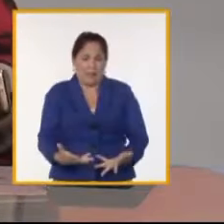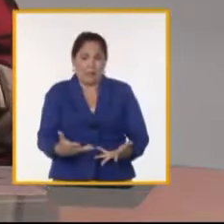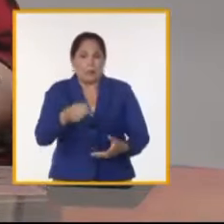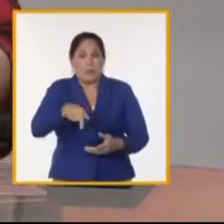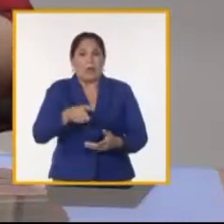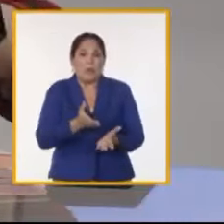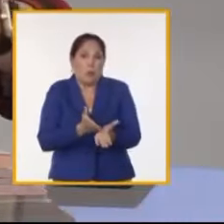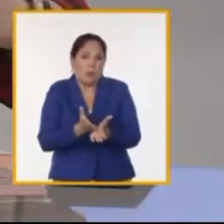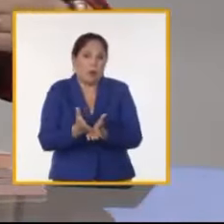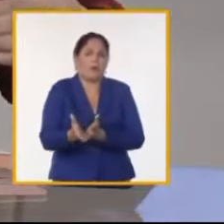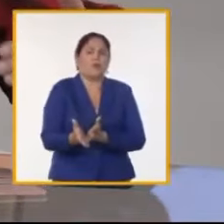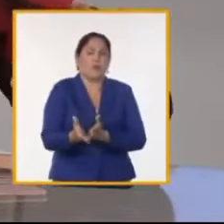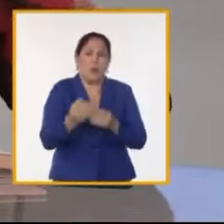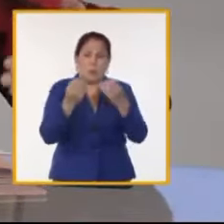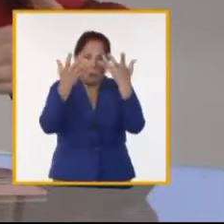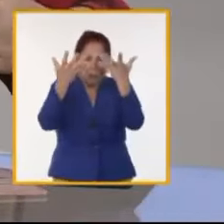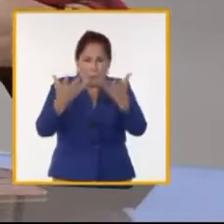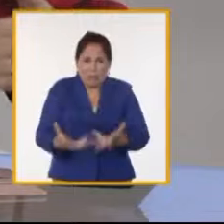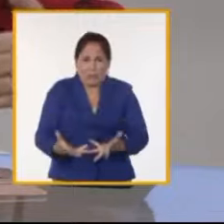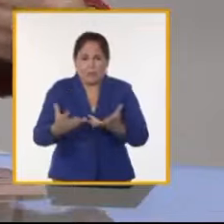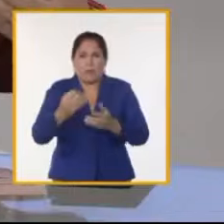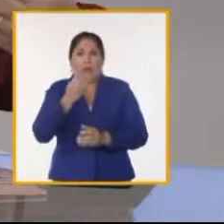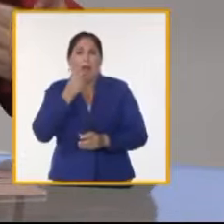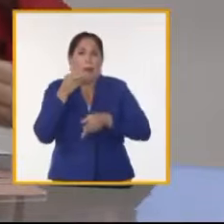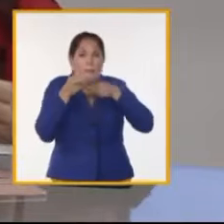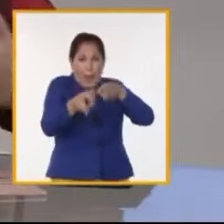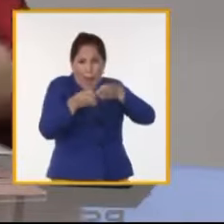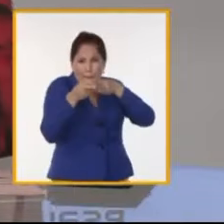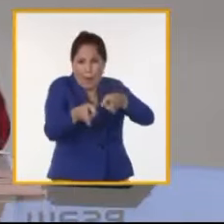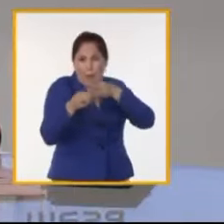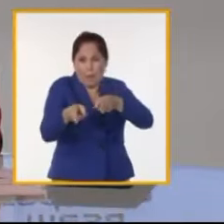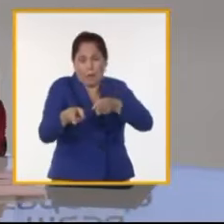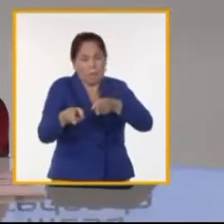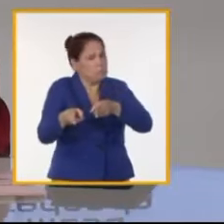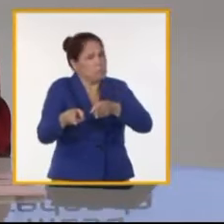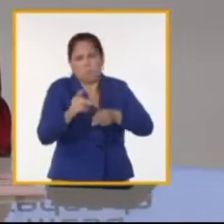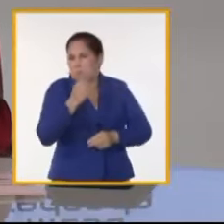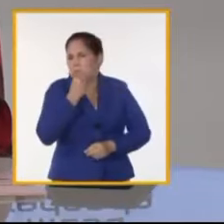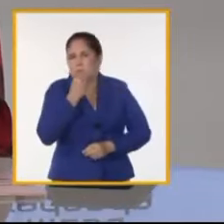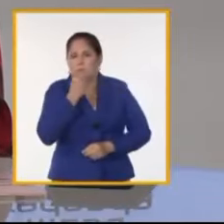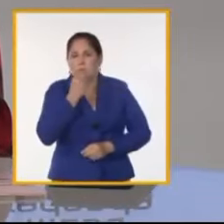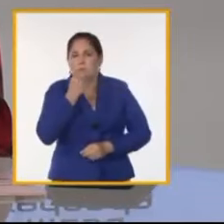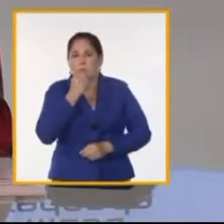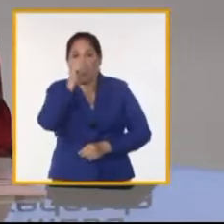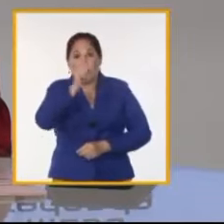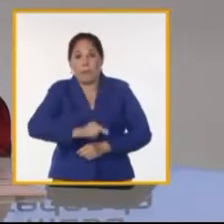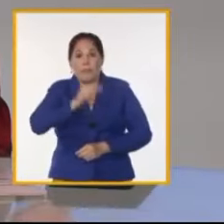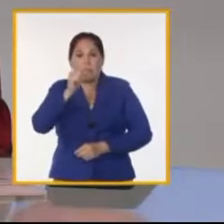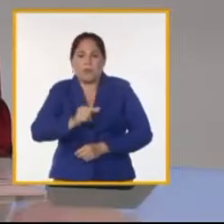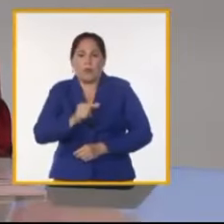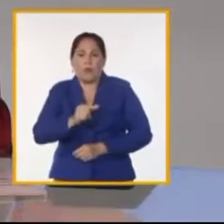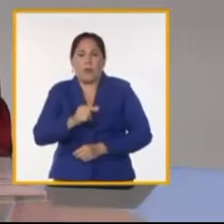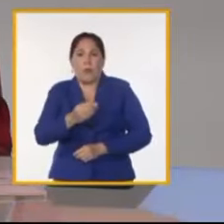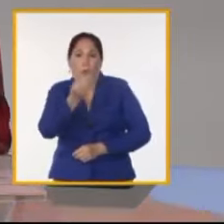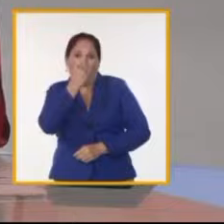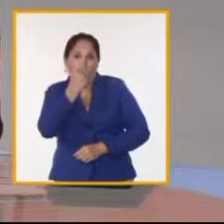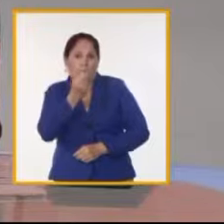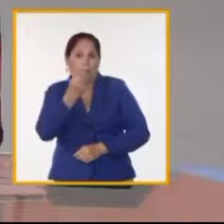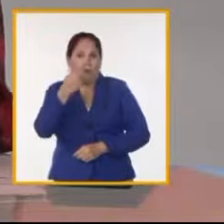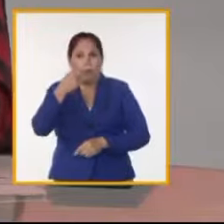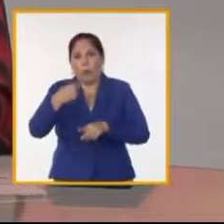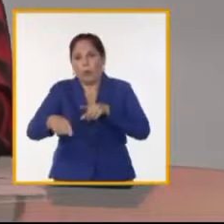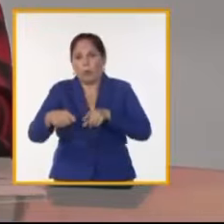seguir deteriorando continúa Israel impidiendo el paso de los insumos tantos médicos como de